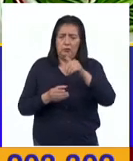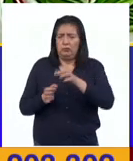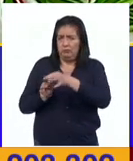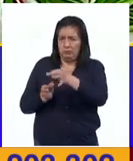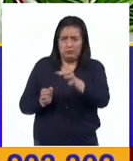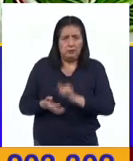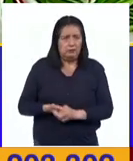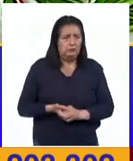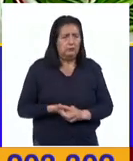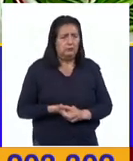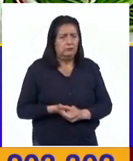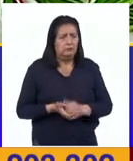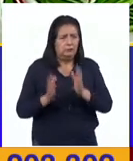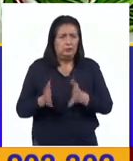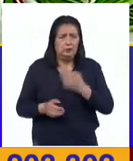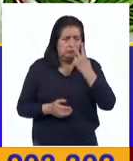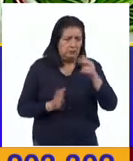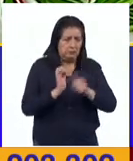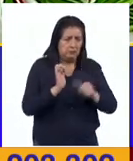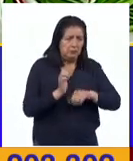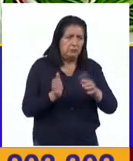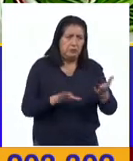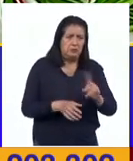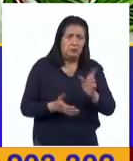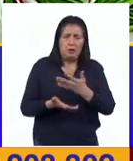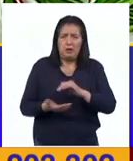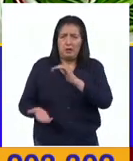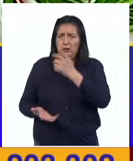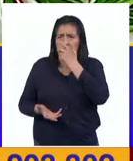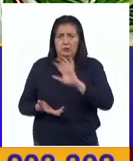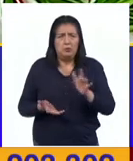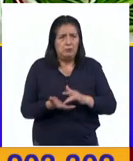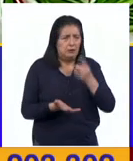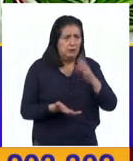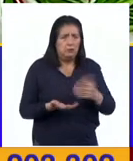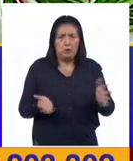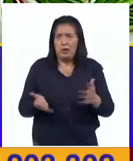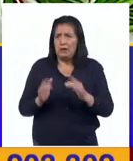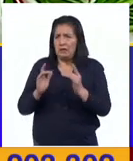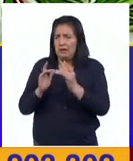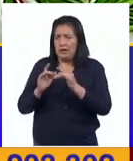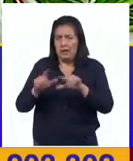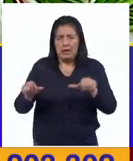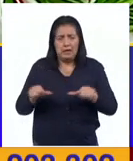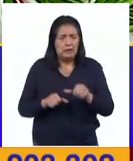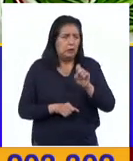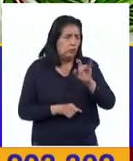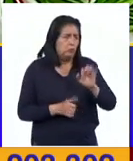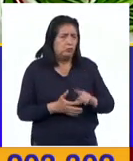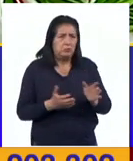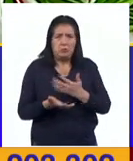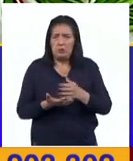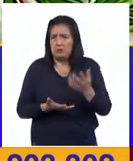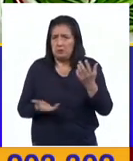provinciano que ve que su hermano está muriendo y no tiene oxígeno, no tiene medicina, no tiene cama UCI, no tiene la atención que